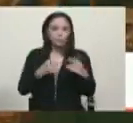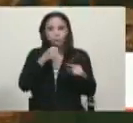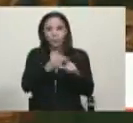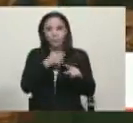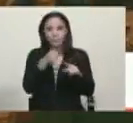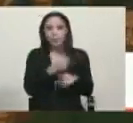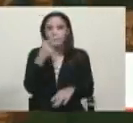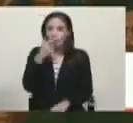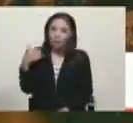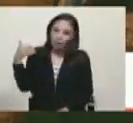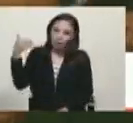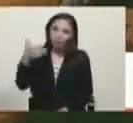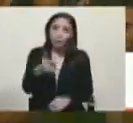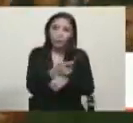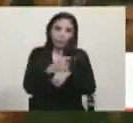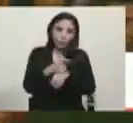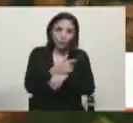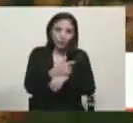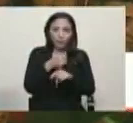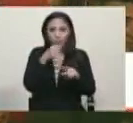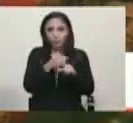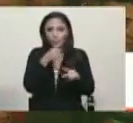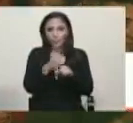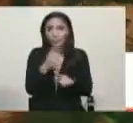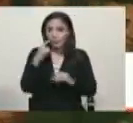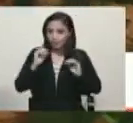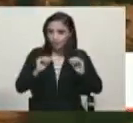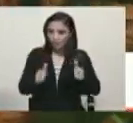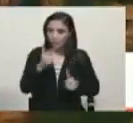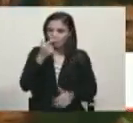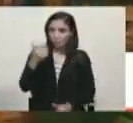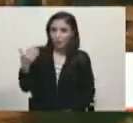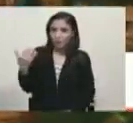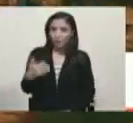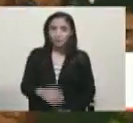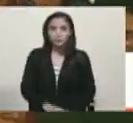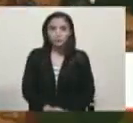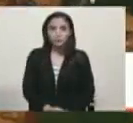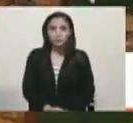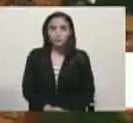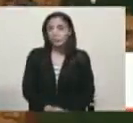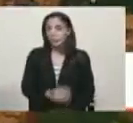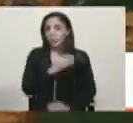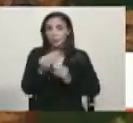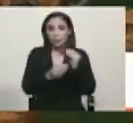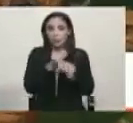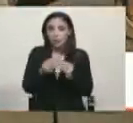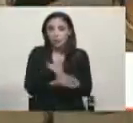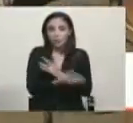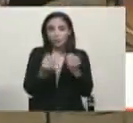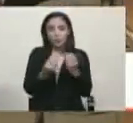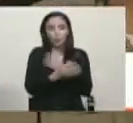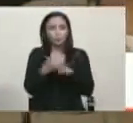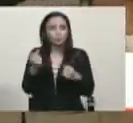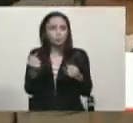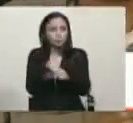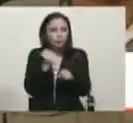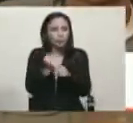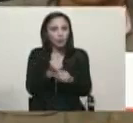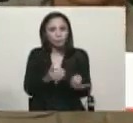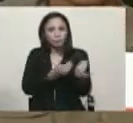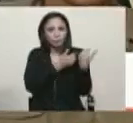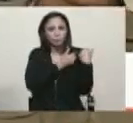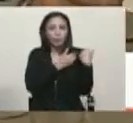nuestro gobernador Omar Prieto, que desde un inicio hizo verdaderamente lo que se llama una ocupación y ocuparse